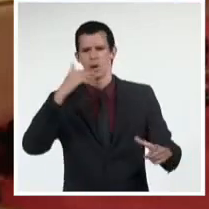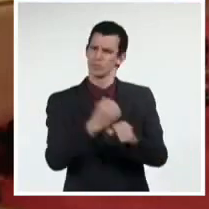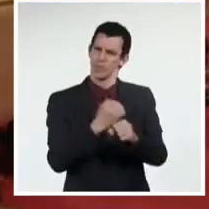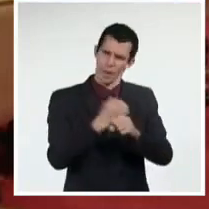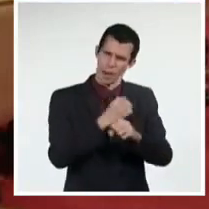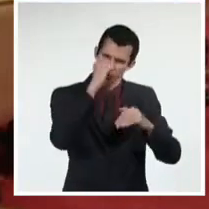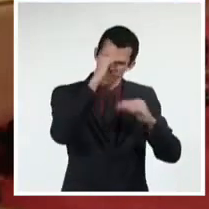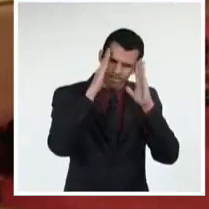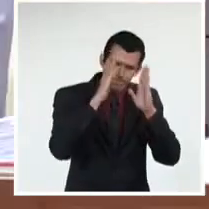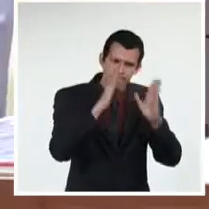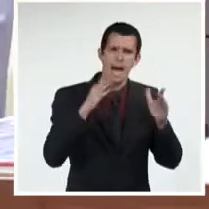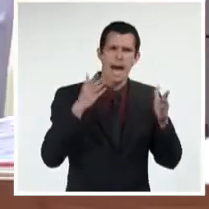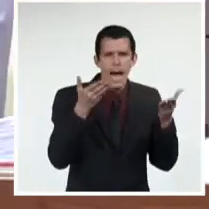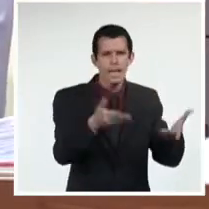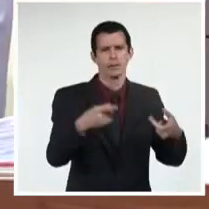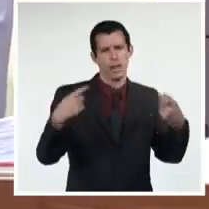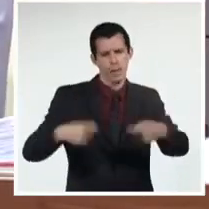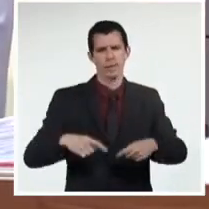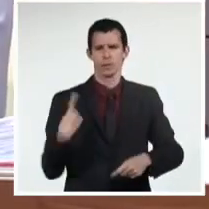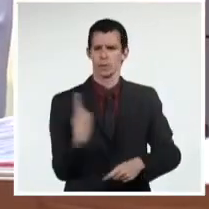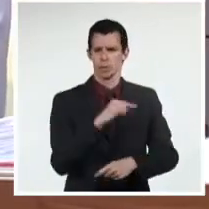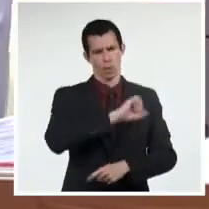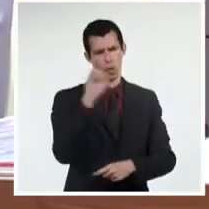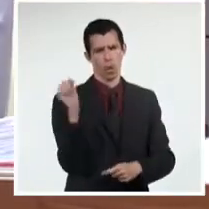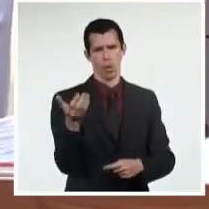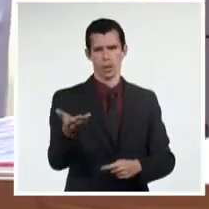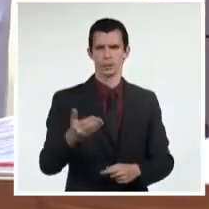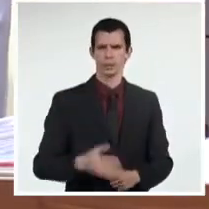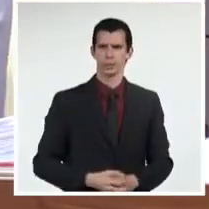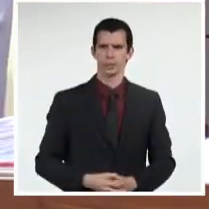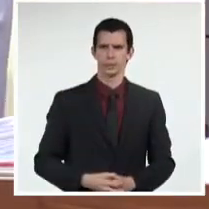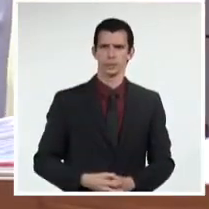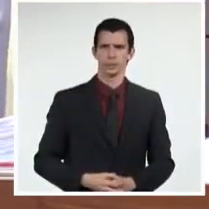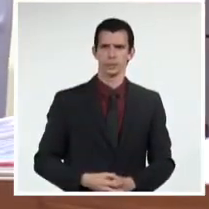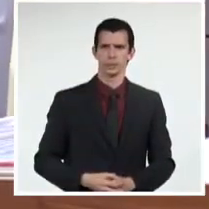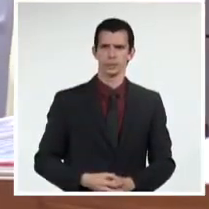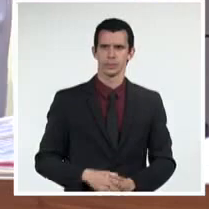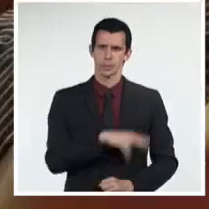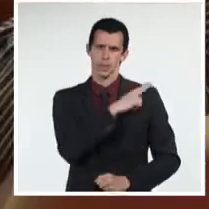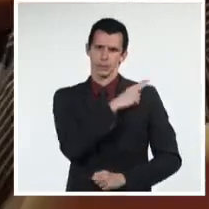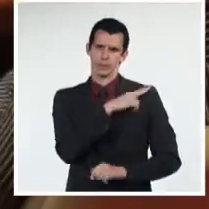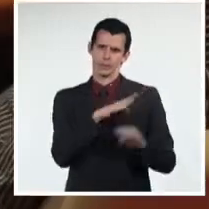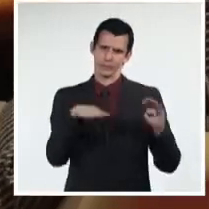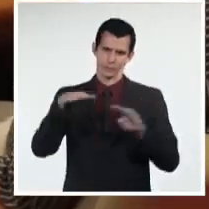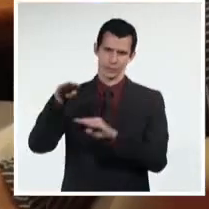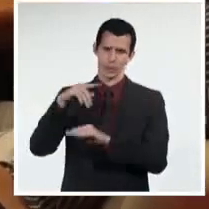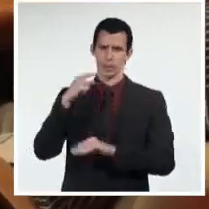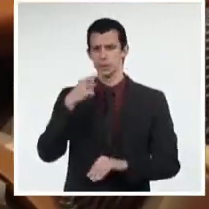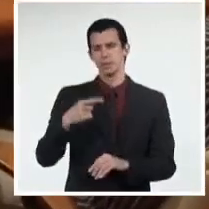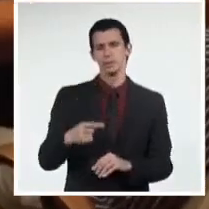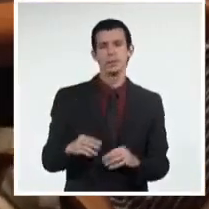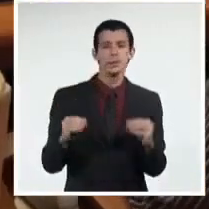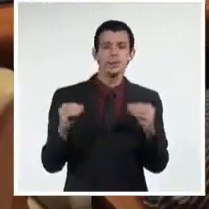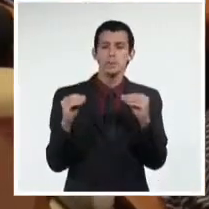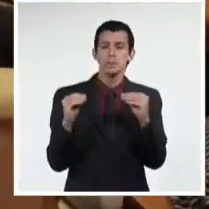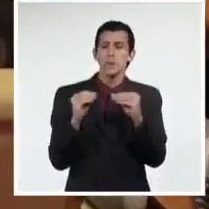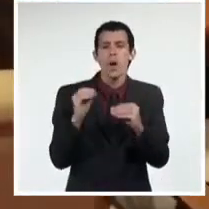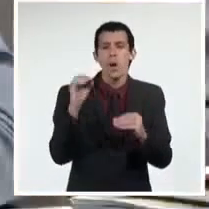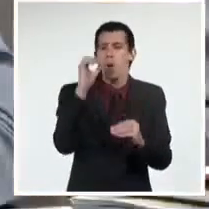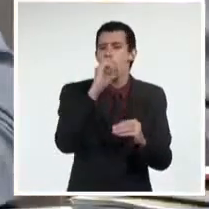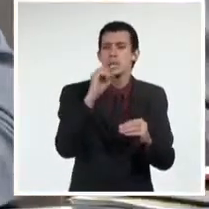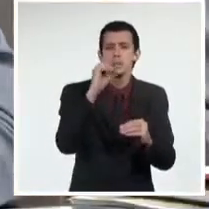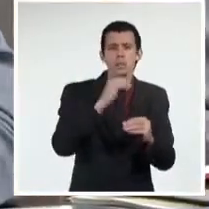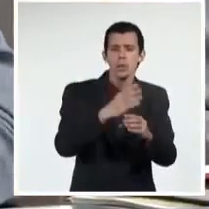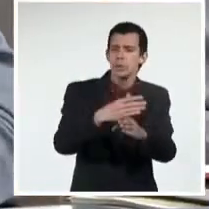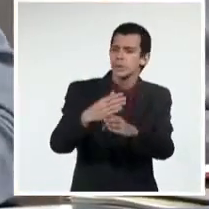República, Manuel Marrero Cruz, insistió en la importancia de que todos los organismos, en unidad con los gobiernos locales, se ocupen más de